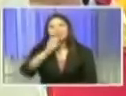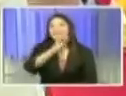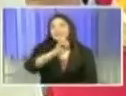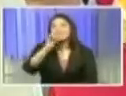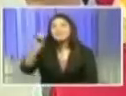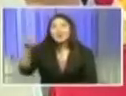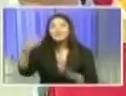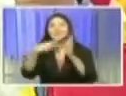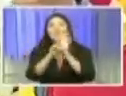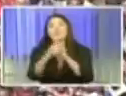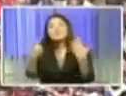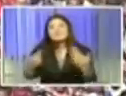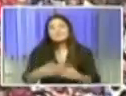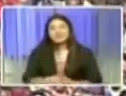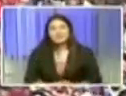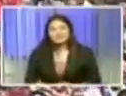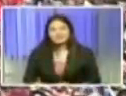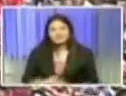00000 2016.